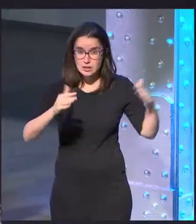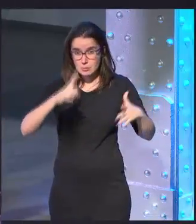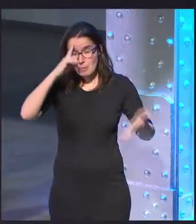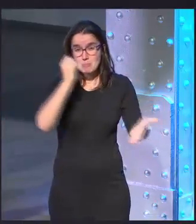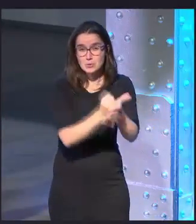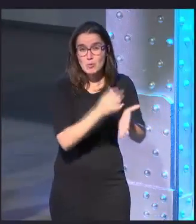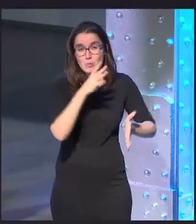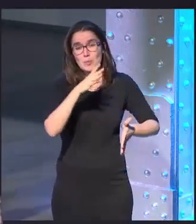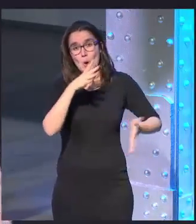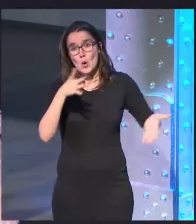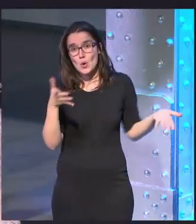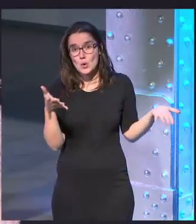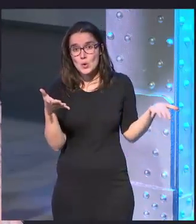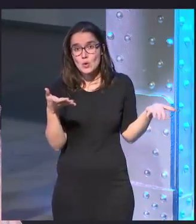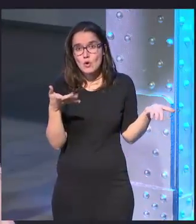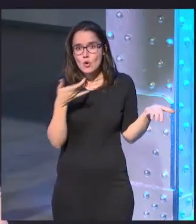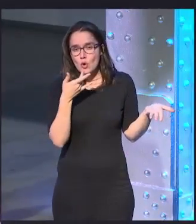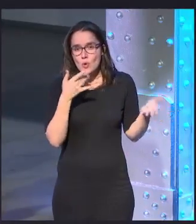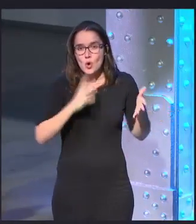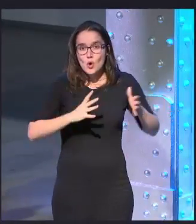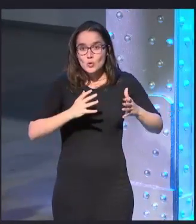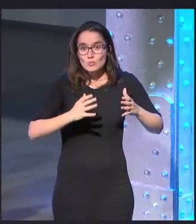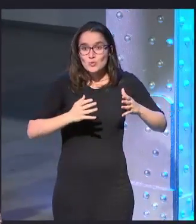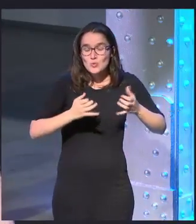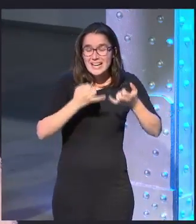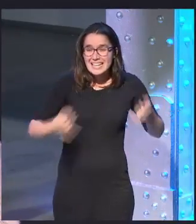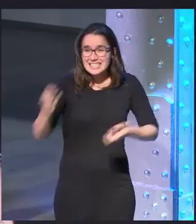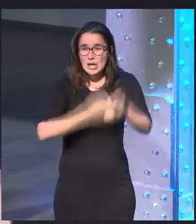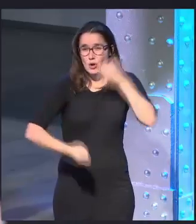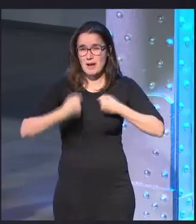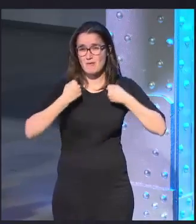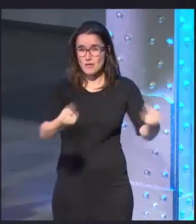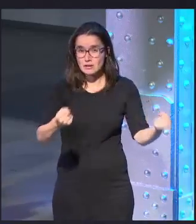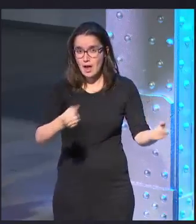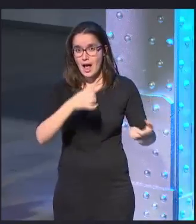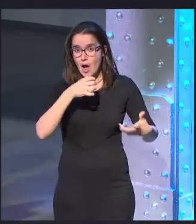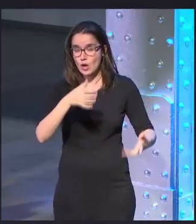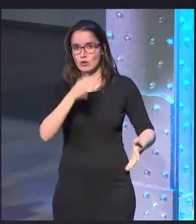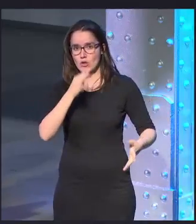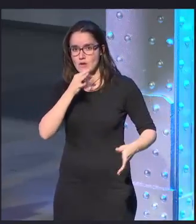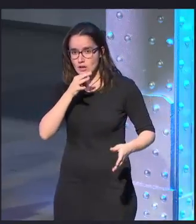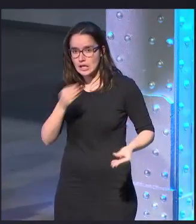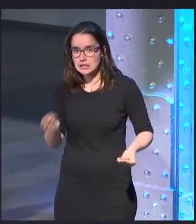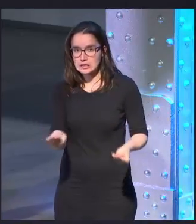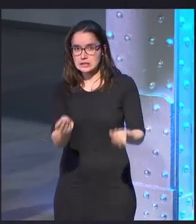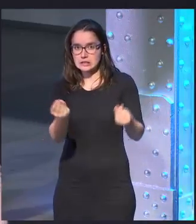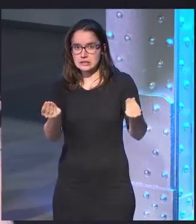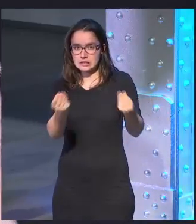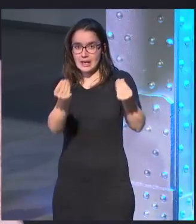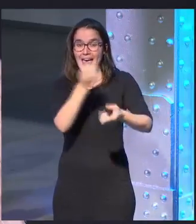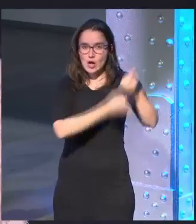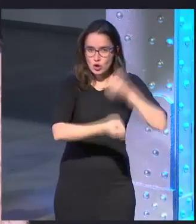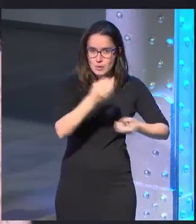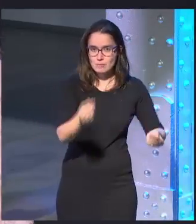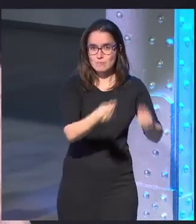se me permite, por ser fruto de una grave crisis económica de la que estamos recuperándonos económicamente, pero en lo